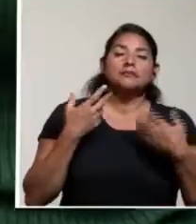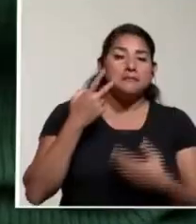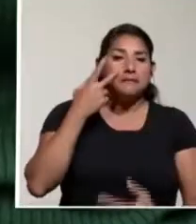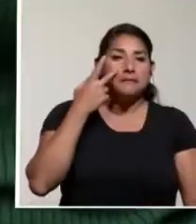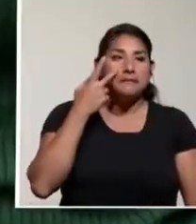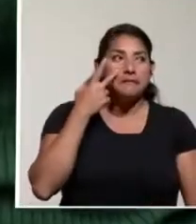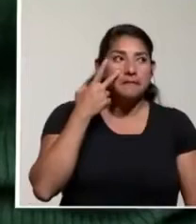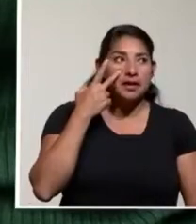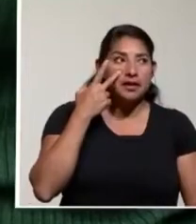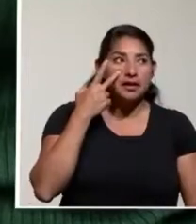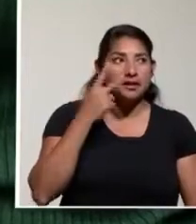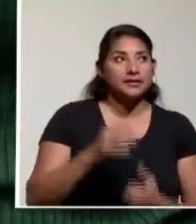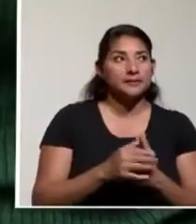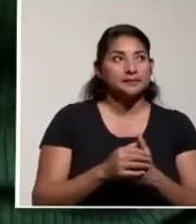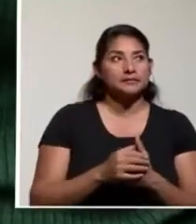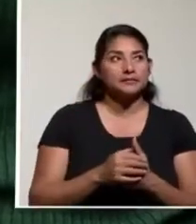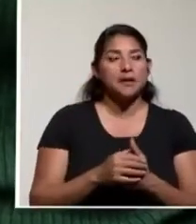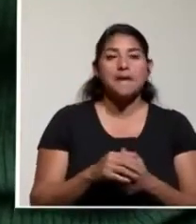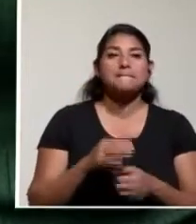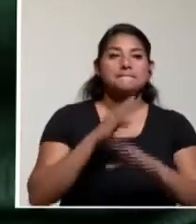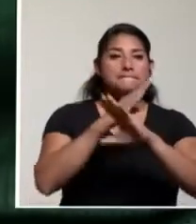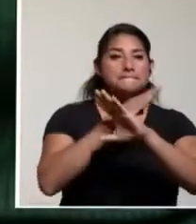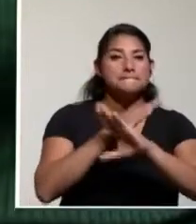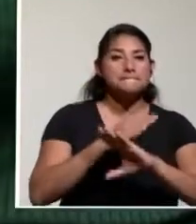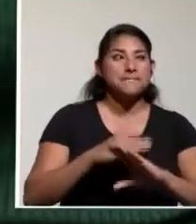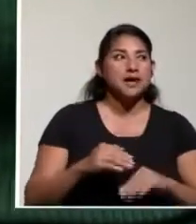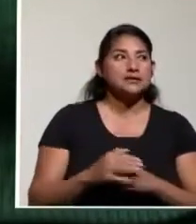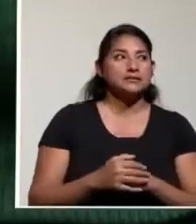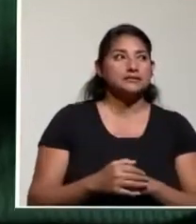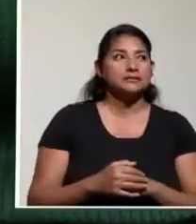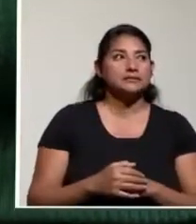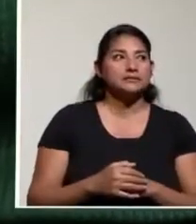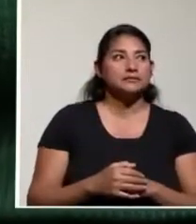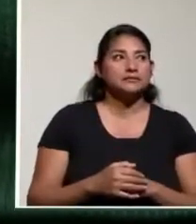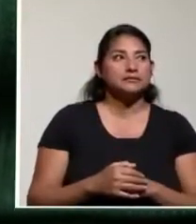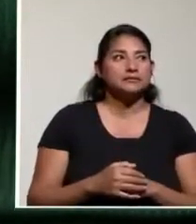instrumento usado y que me transmita paz. Vamos a ver.